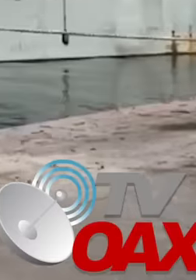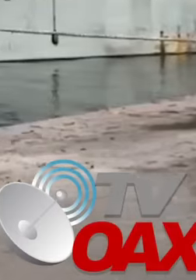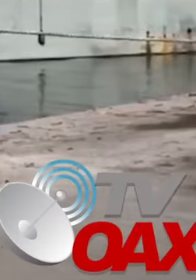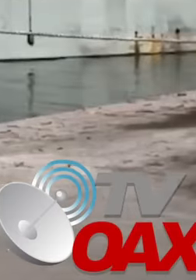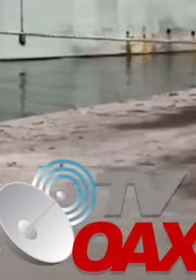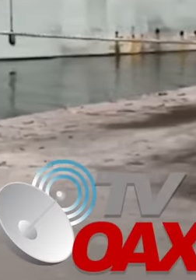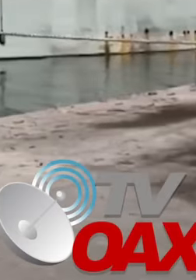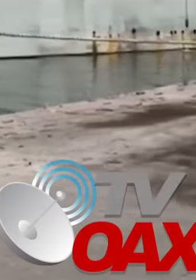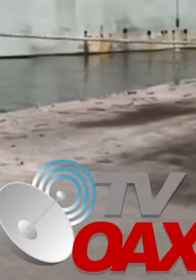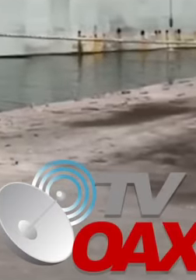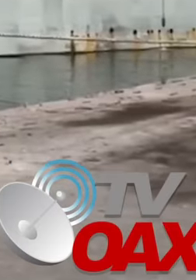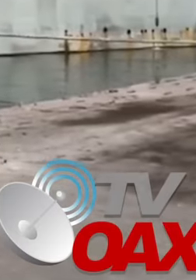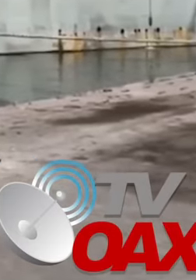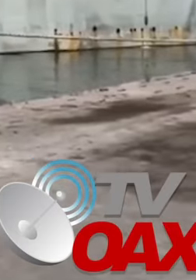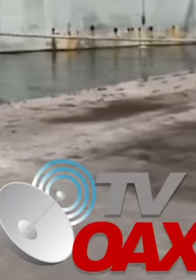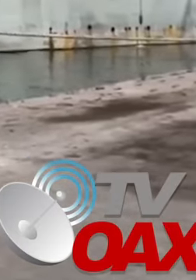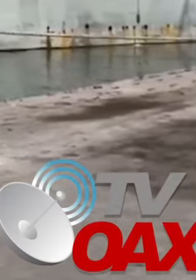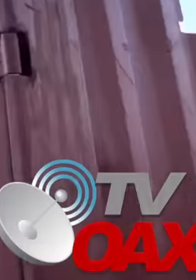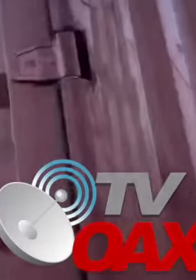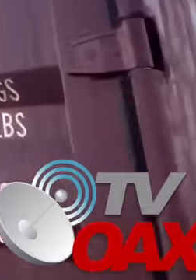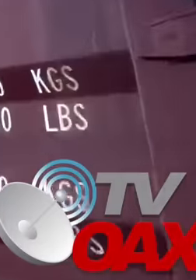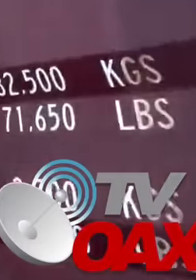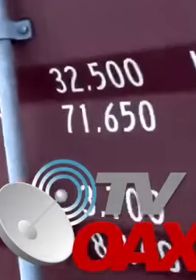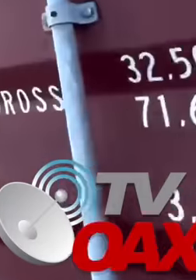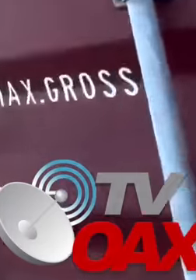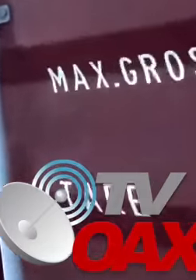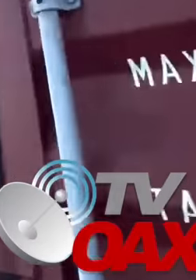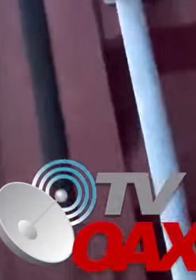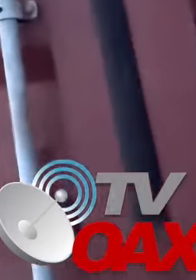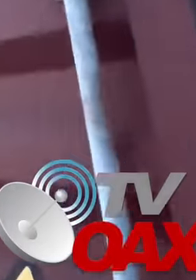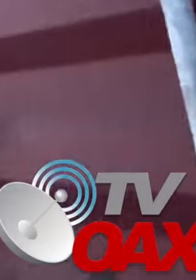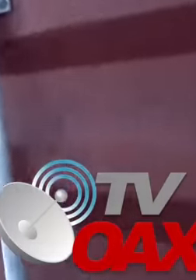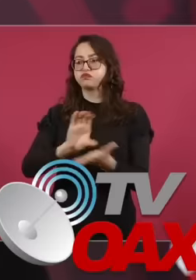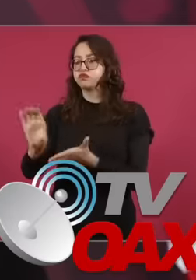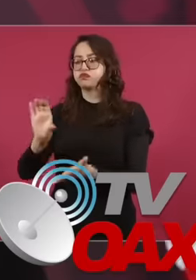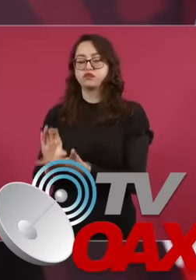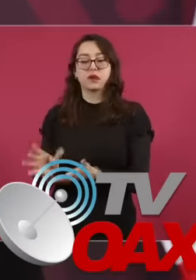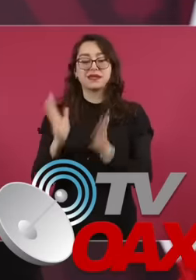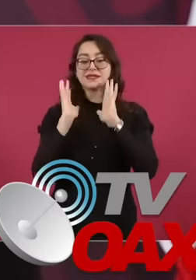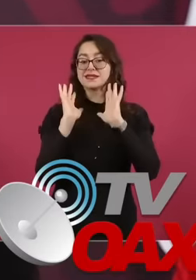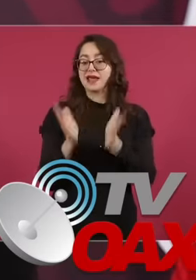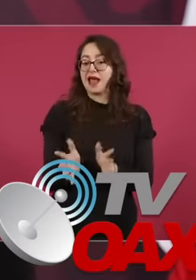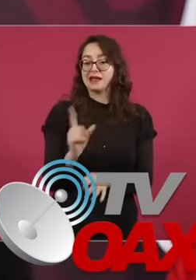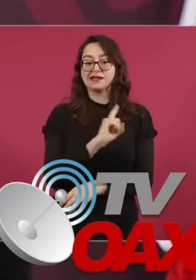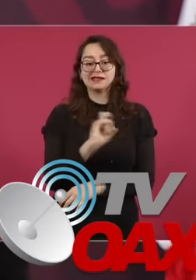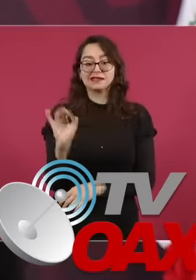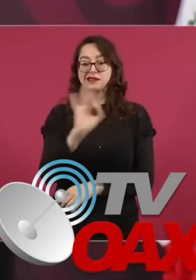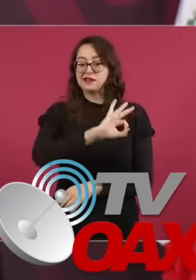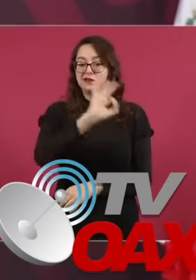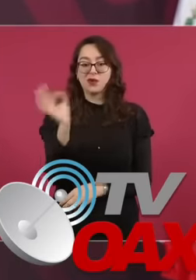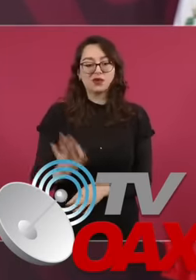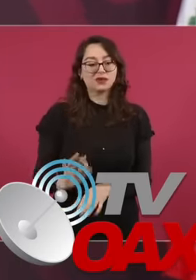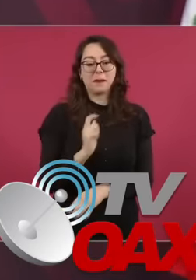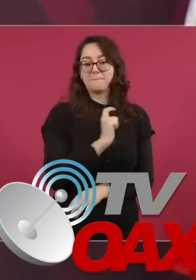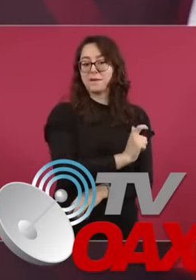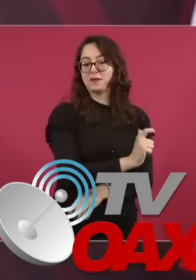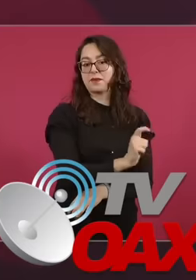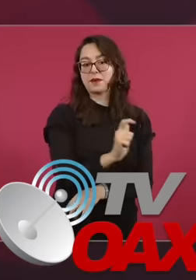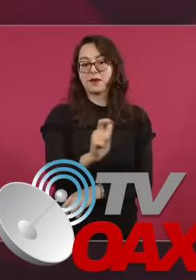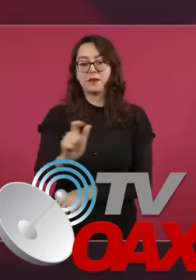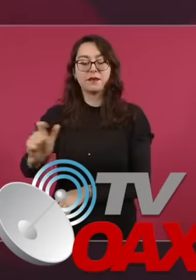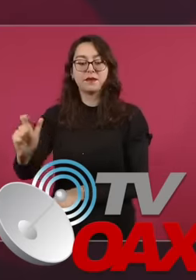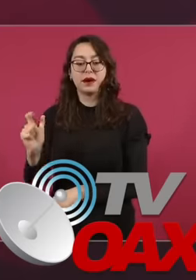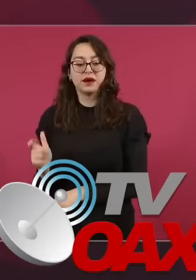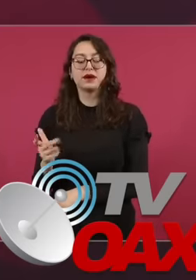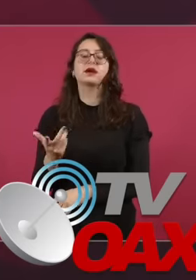Este viernes, en la conferencia matutina en Palacio Nacional, el presidente de México agradeció al gobierno de China su